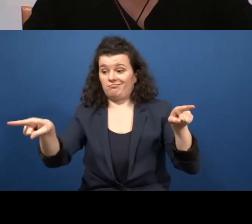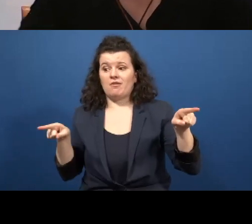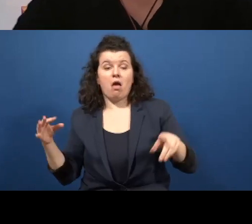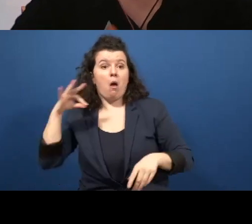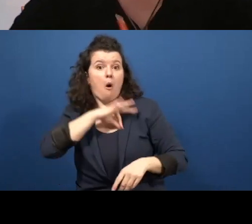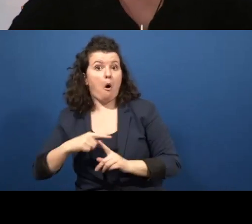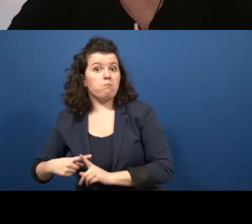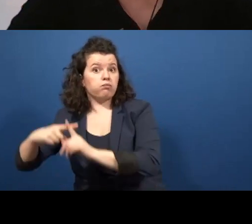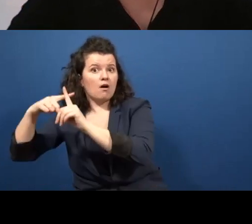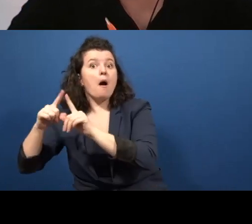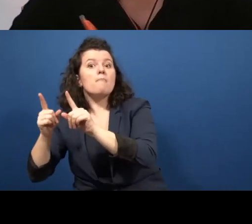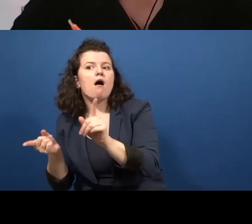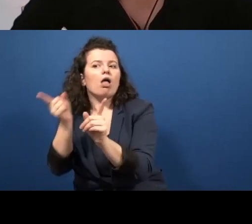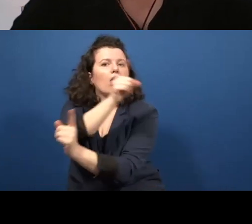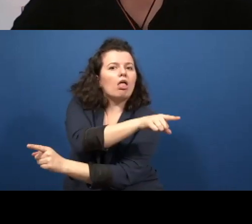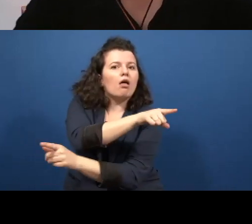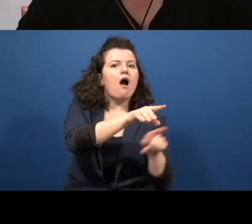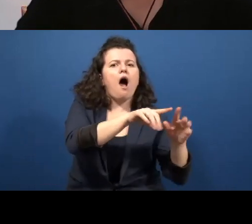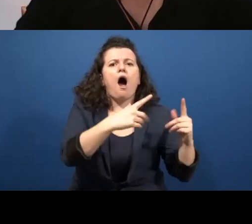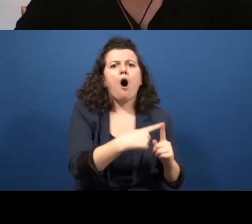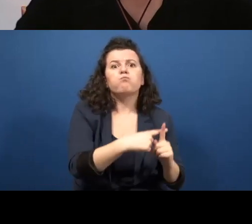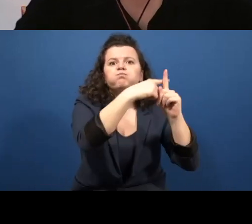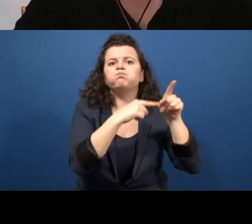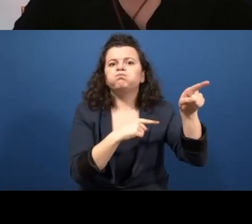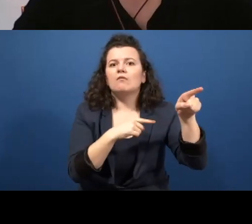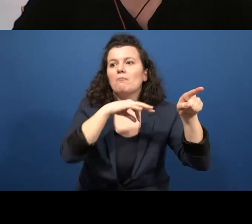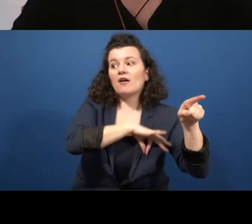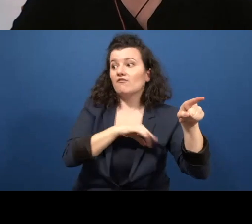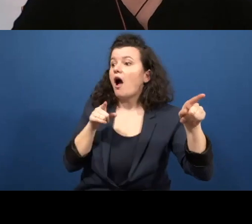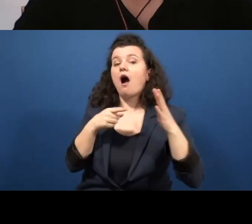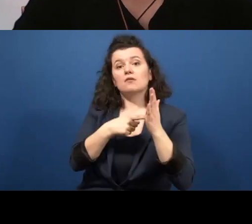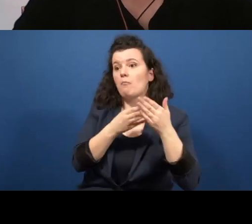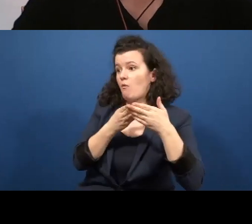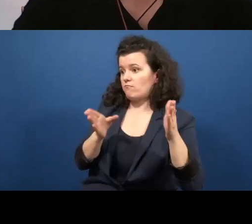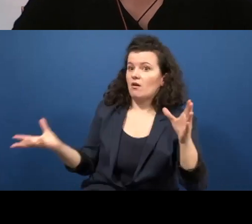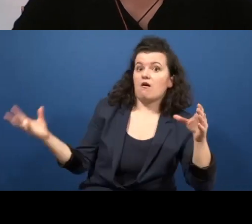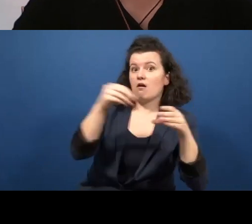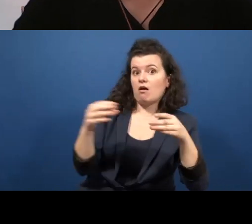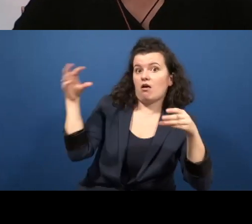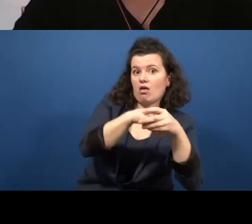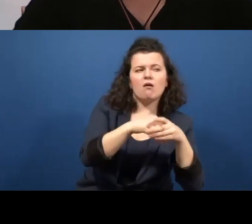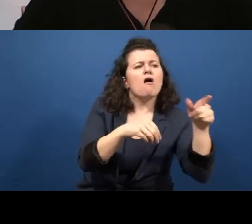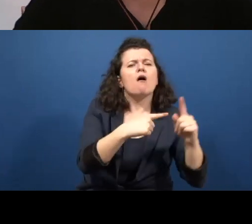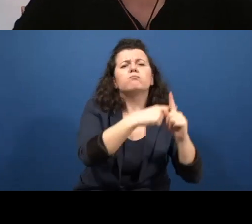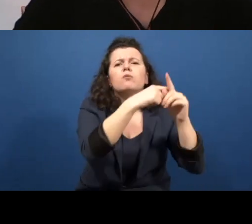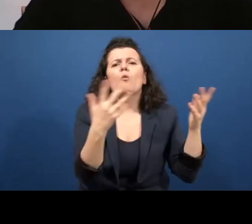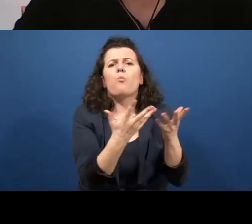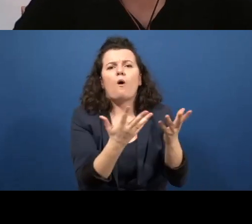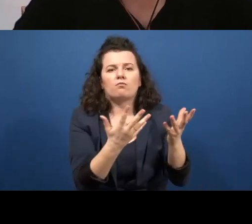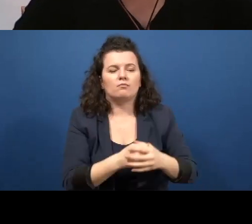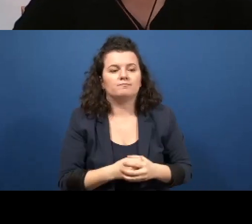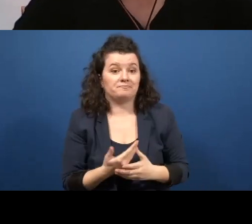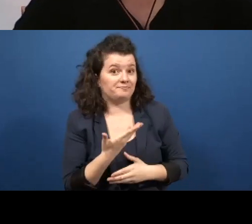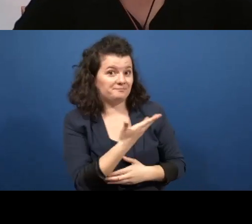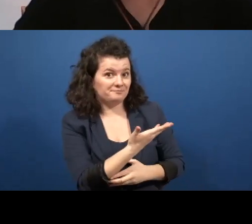al incorporar lengua de signos o signos internacionales a su repertorio de idiomas, me atrevería a